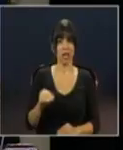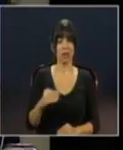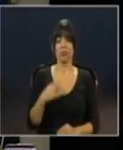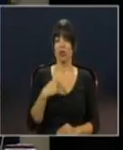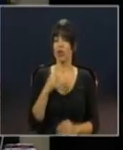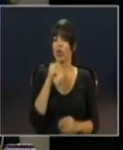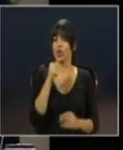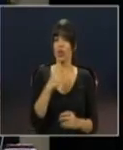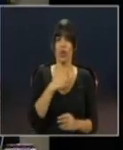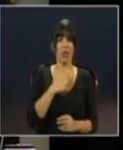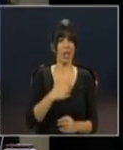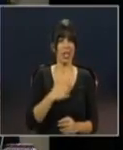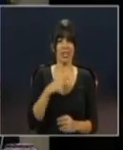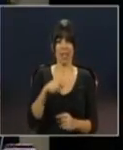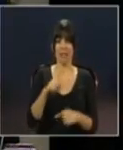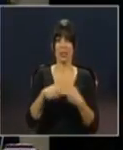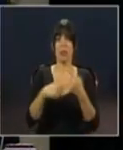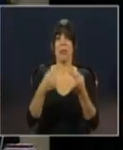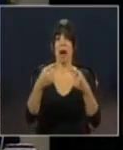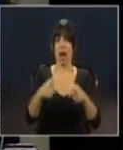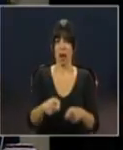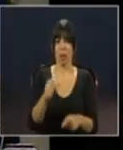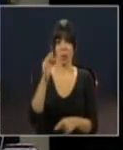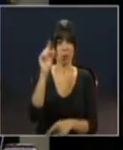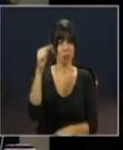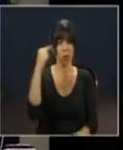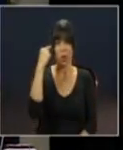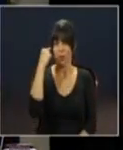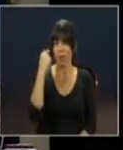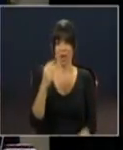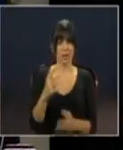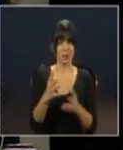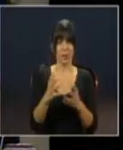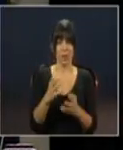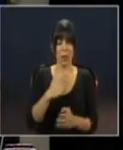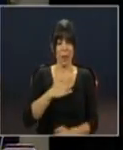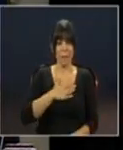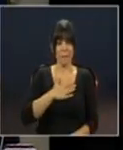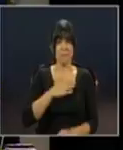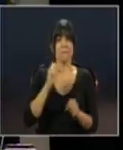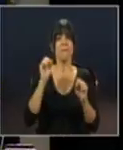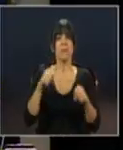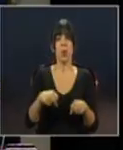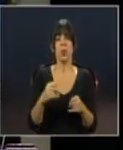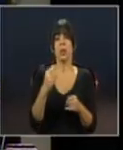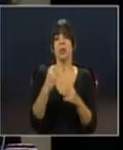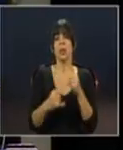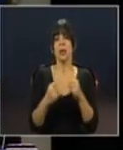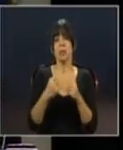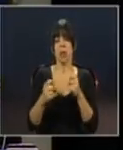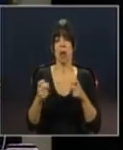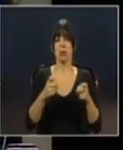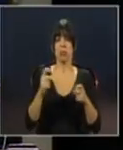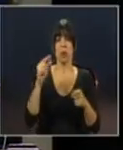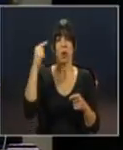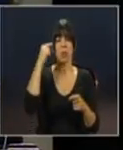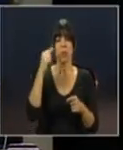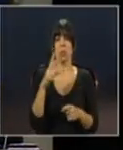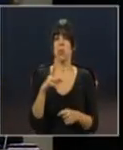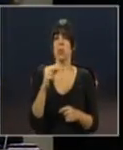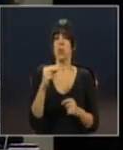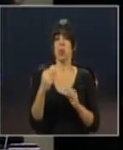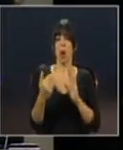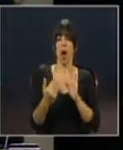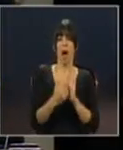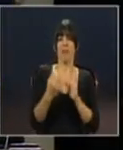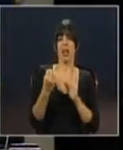que ese se convierta en pronóstico para el próximo gobierno. El mío podrá acabar su mandato sin sufrir grave